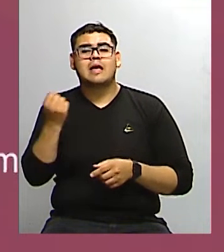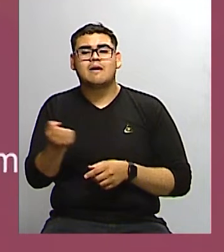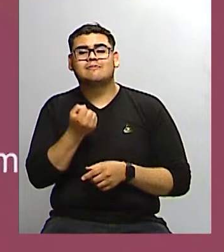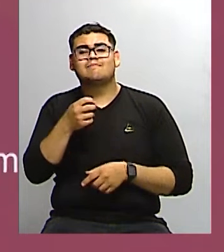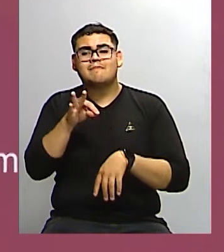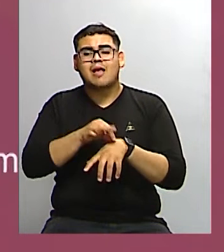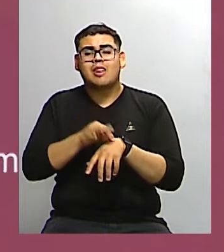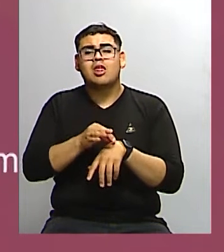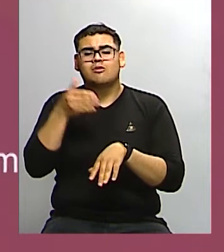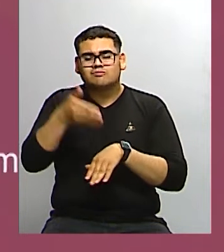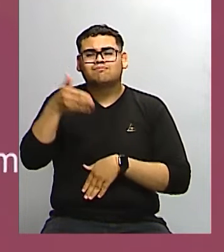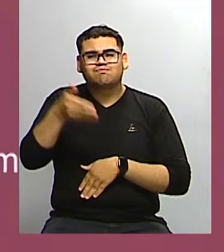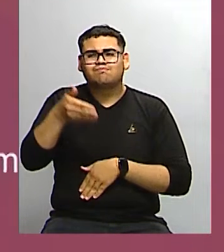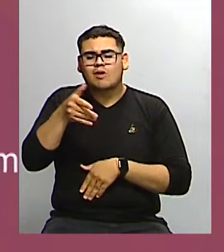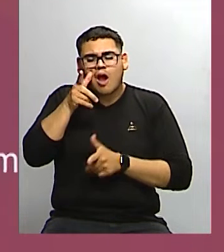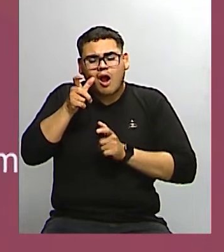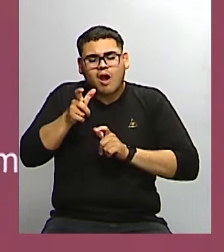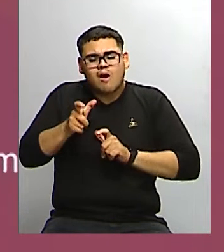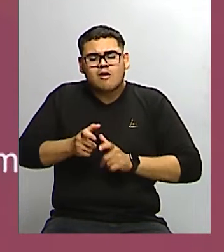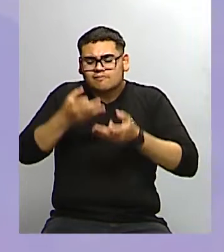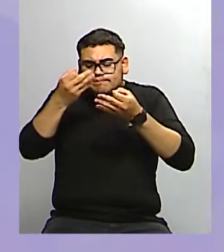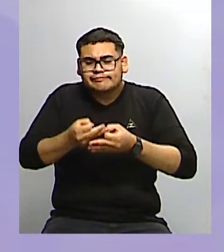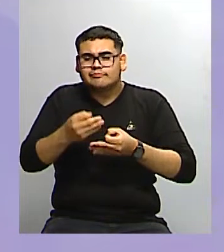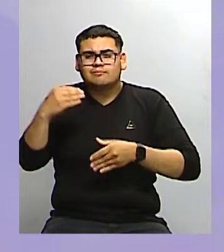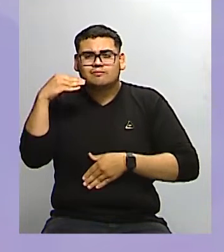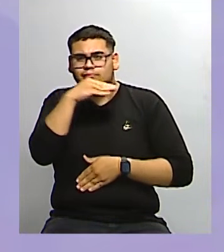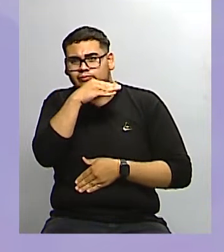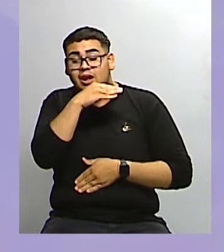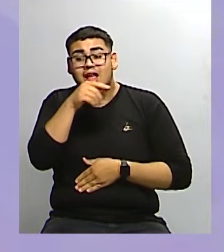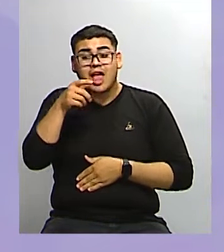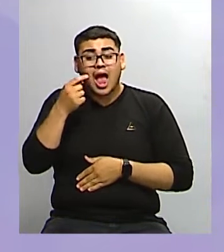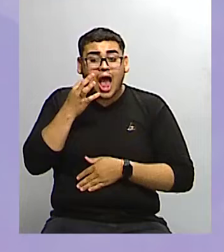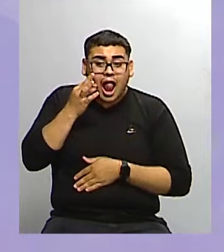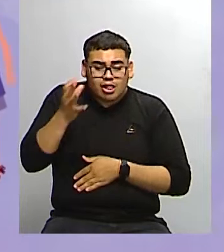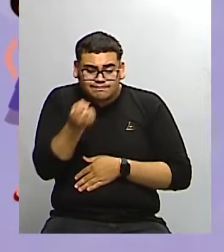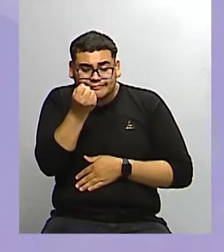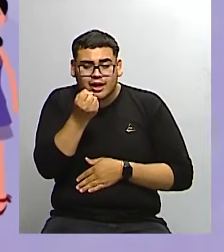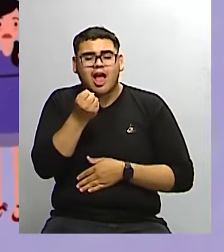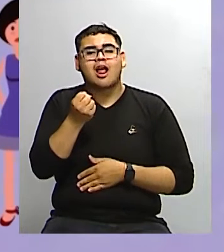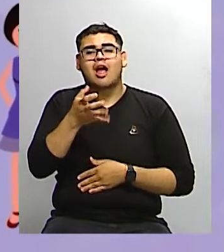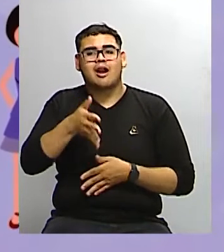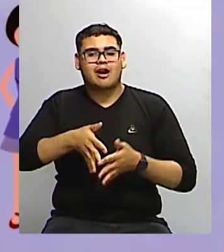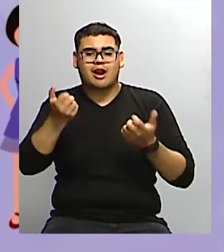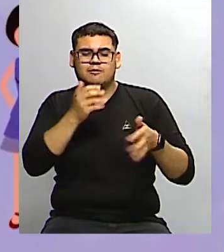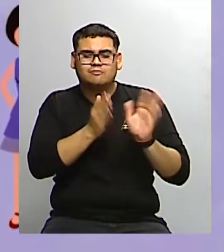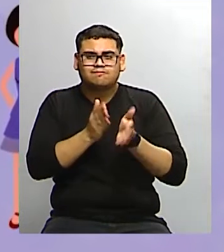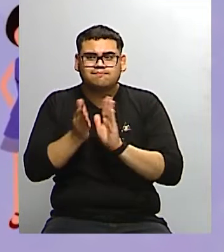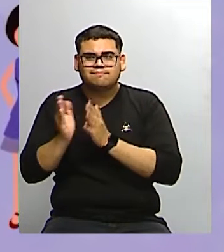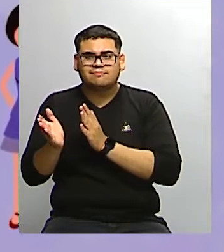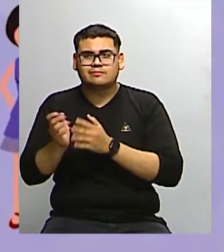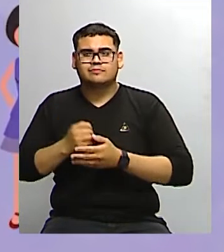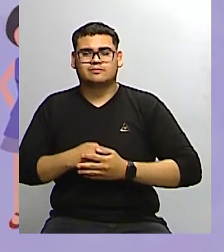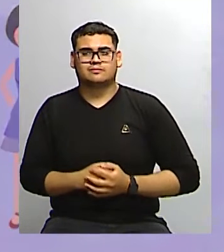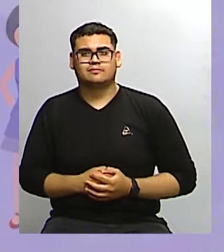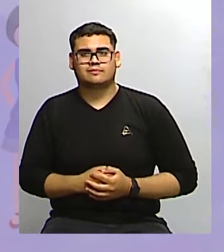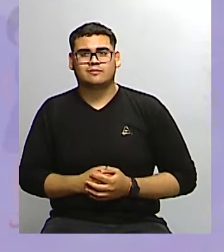estricto y apenas aparezca algo, hacer el tratamiento. Pero como te decía, esos son los casos, los menos de los casos. La mayoría de los casos no